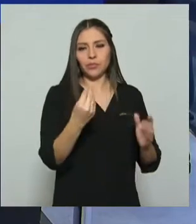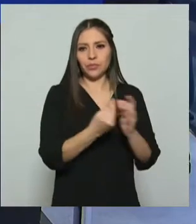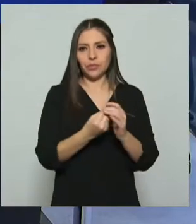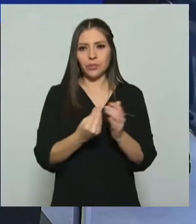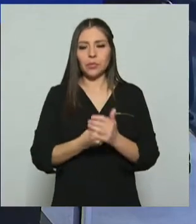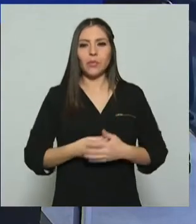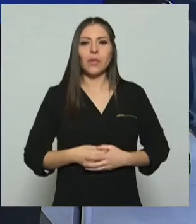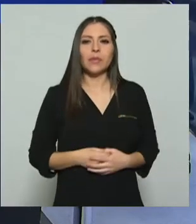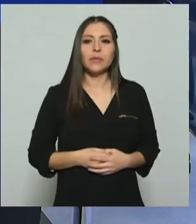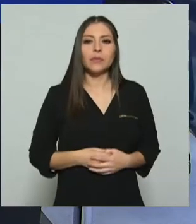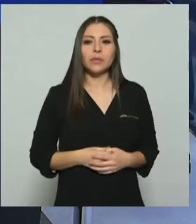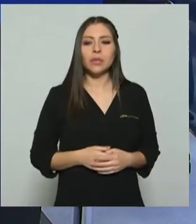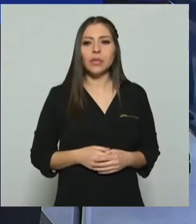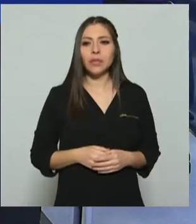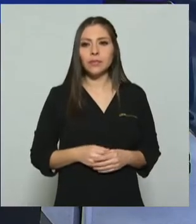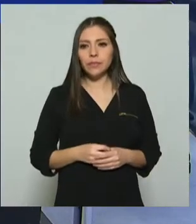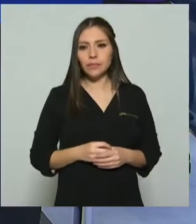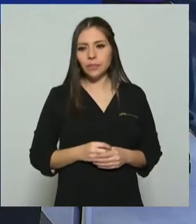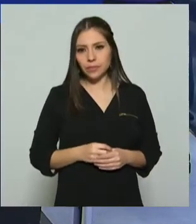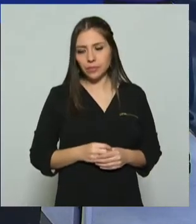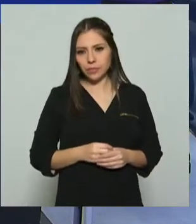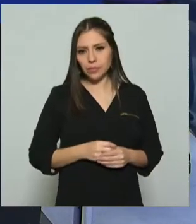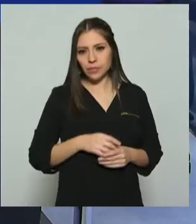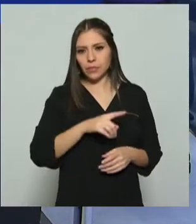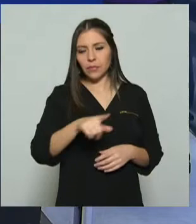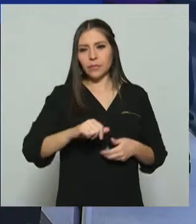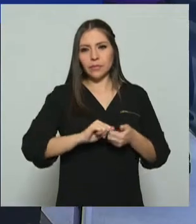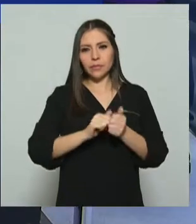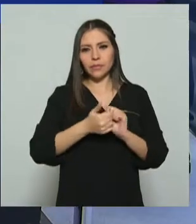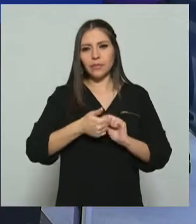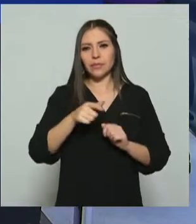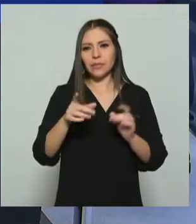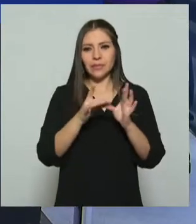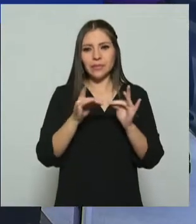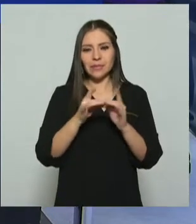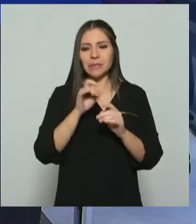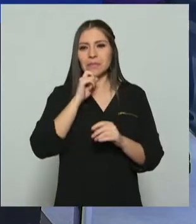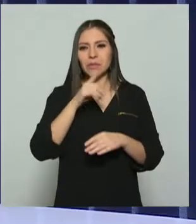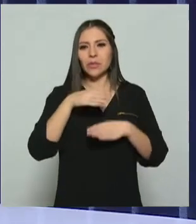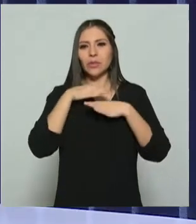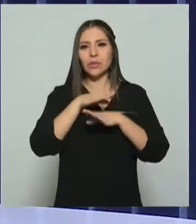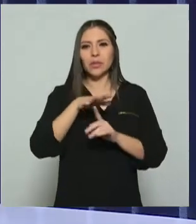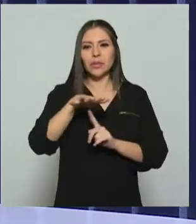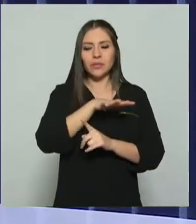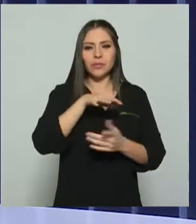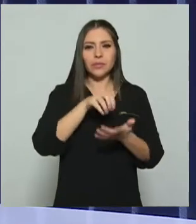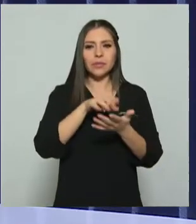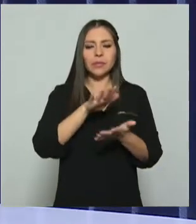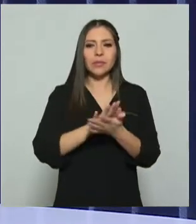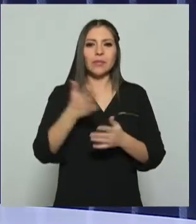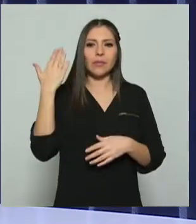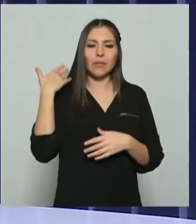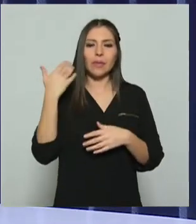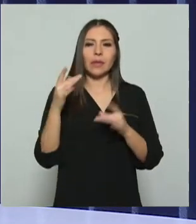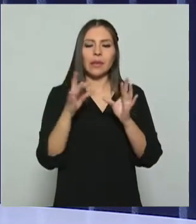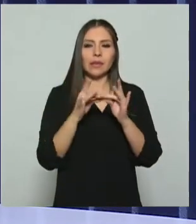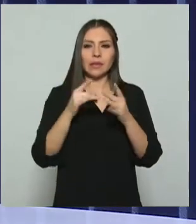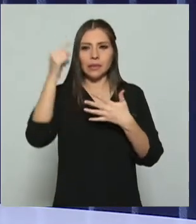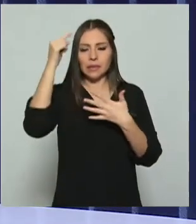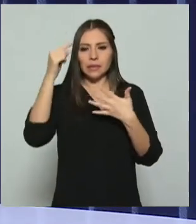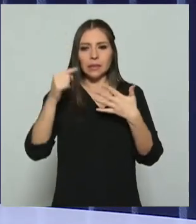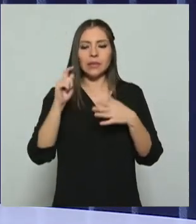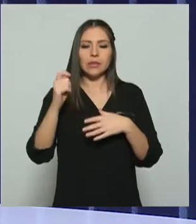todo este contexto, que ya hemos hablado de cuál es el contexto, y aquí en esta misma mesa de Agenda y Contexto le hemos presentado a usted puntualmente